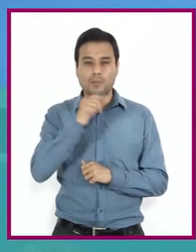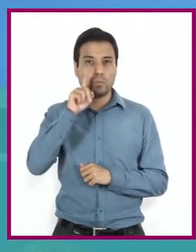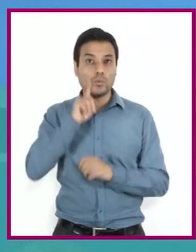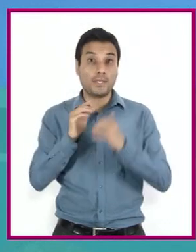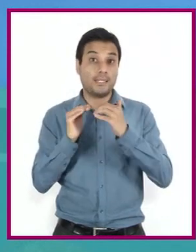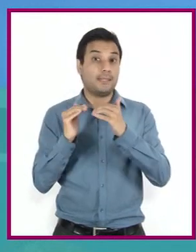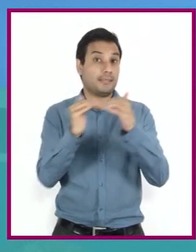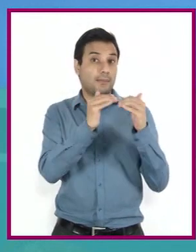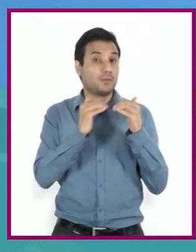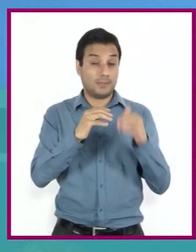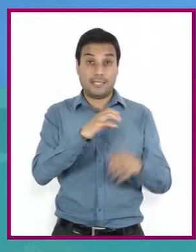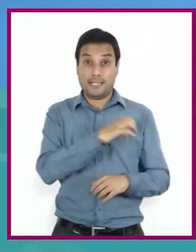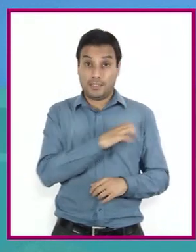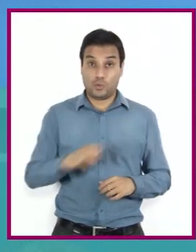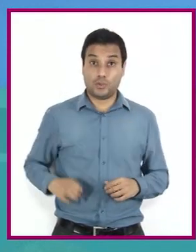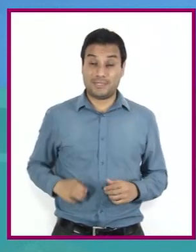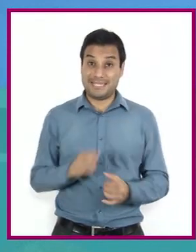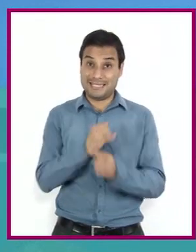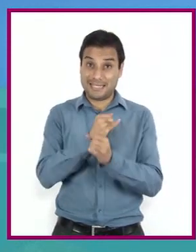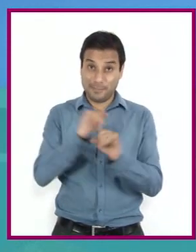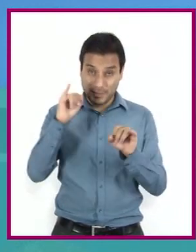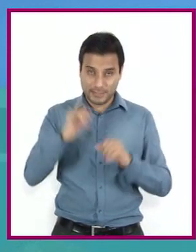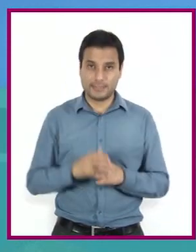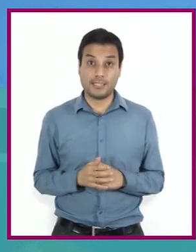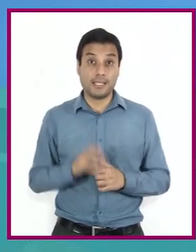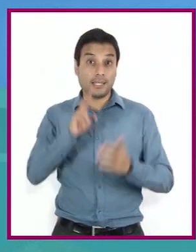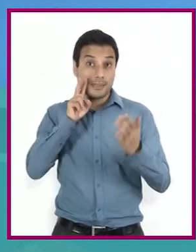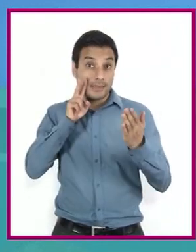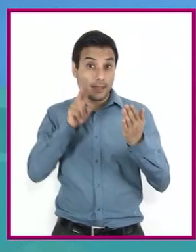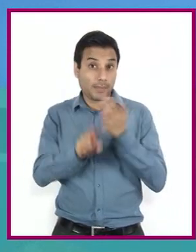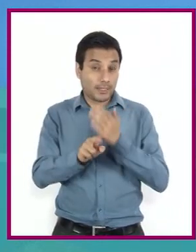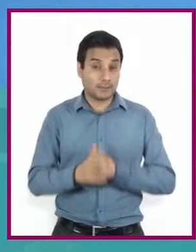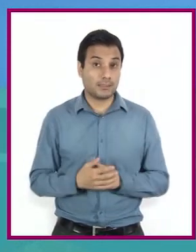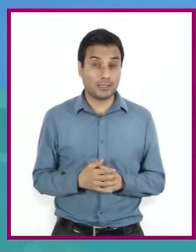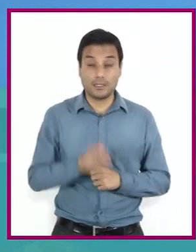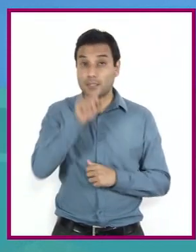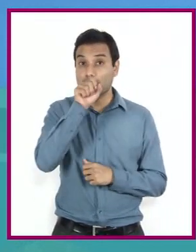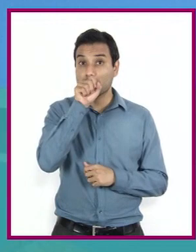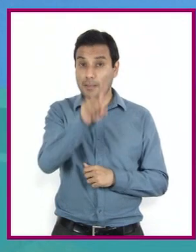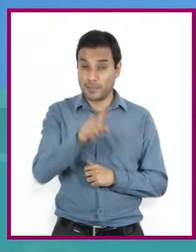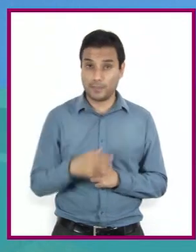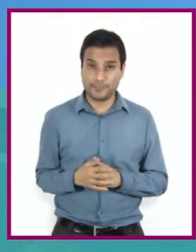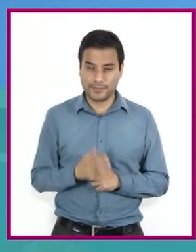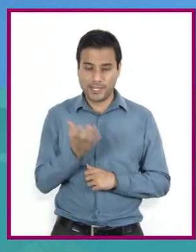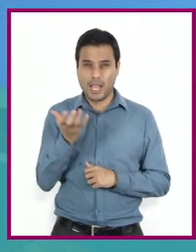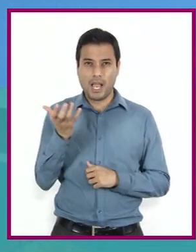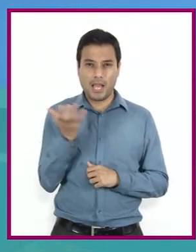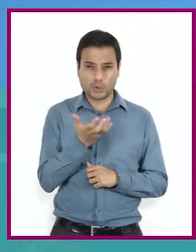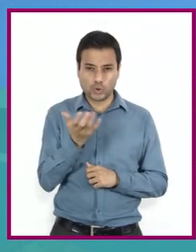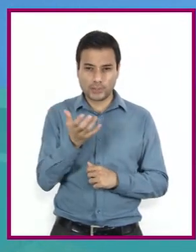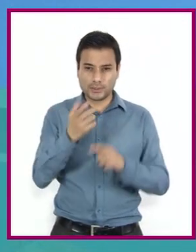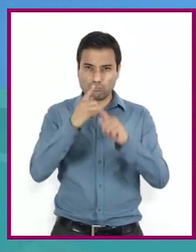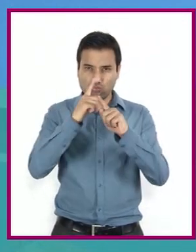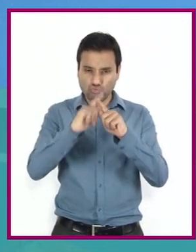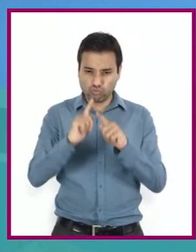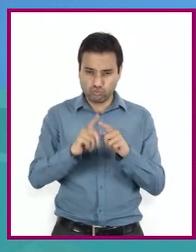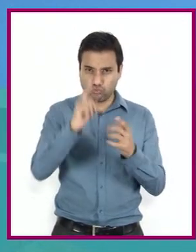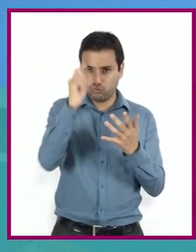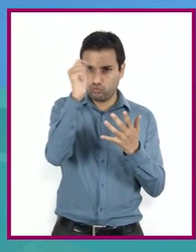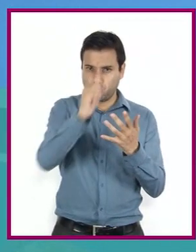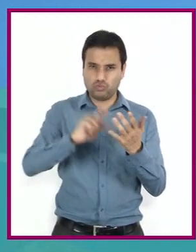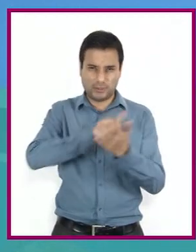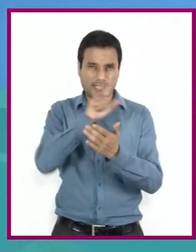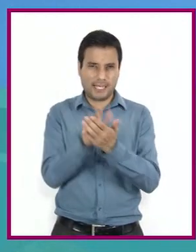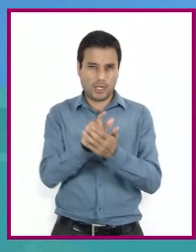candidaturas independientes, la transparencia y se definían las acciones contrarias a las leyes